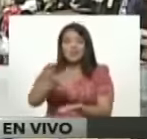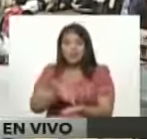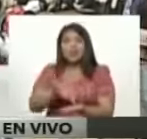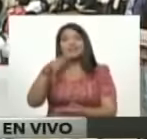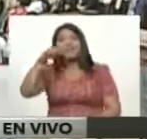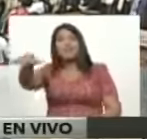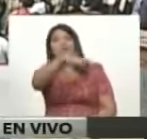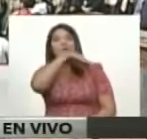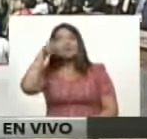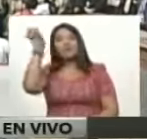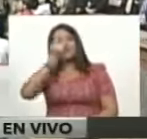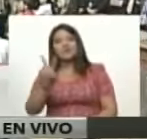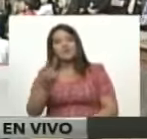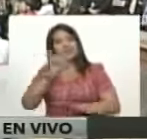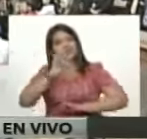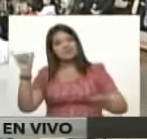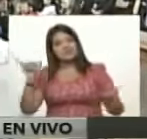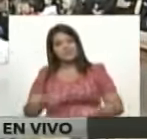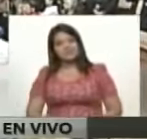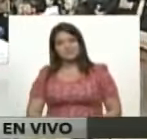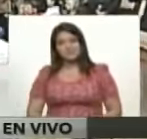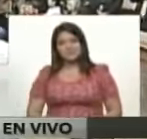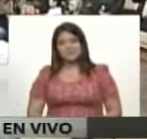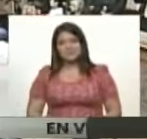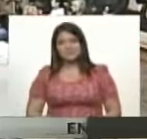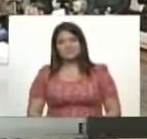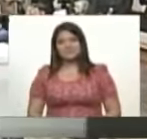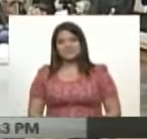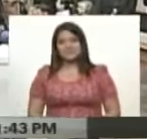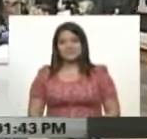pueblo venezolano. Es todo.